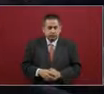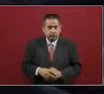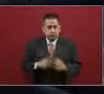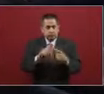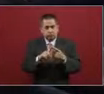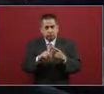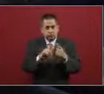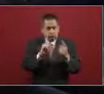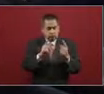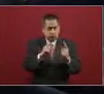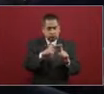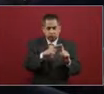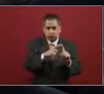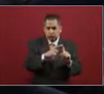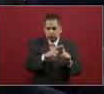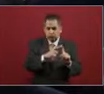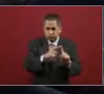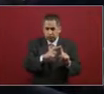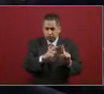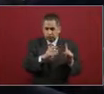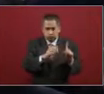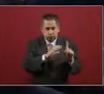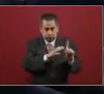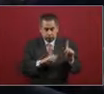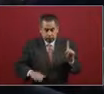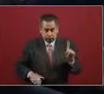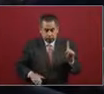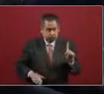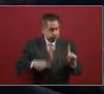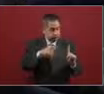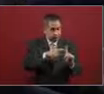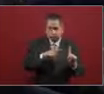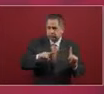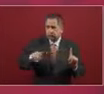candidato que recibió apoyo,